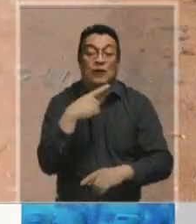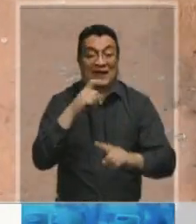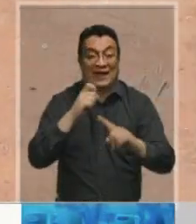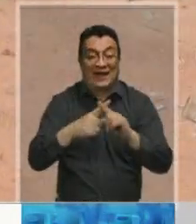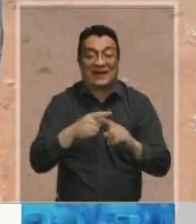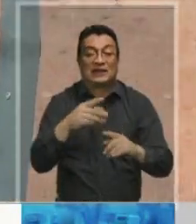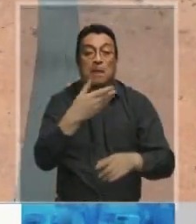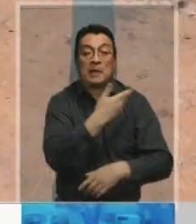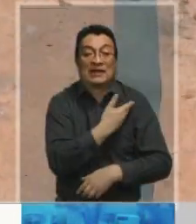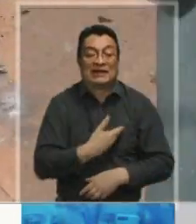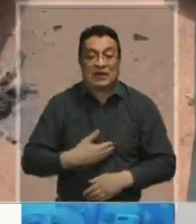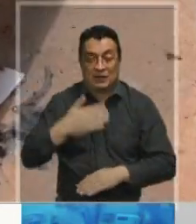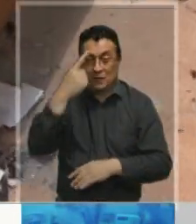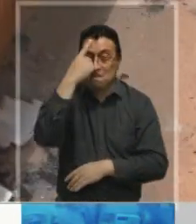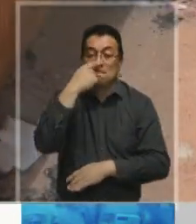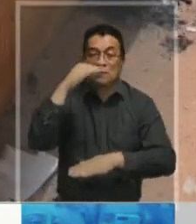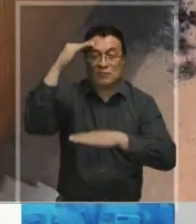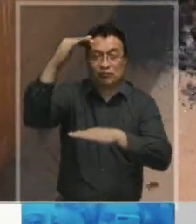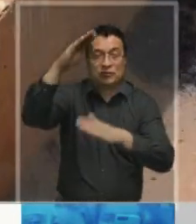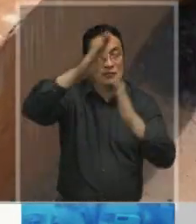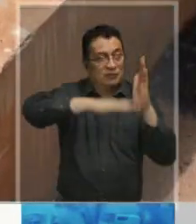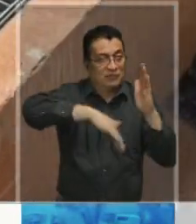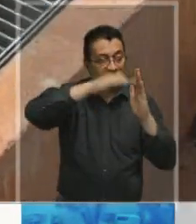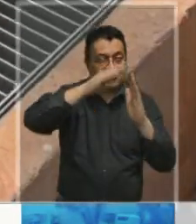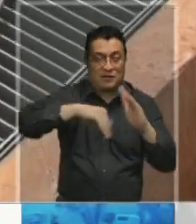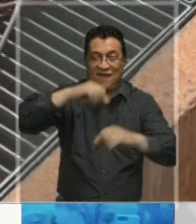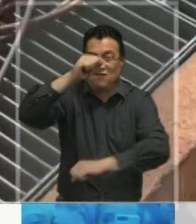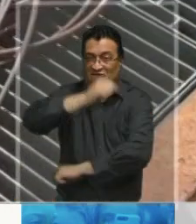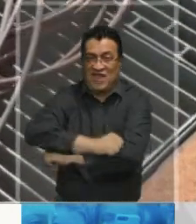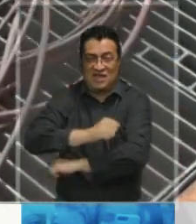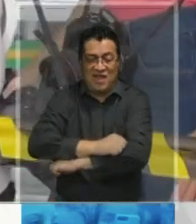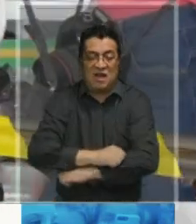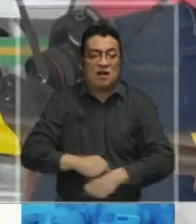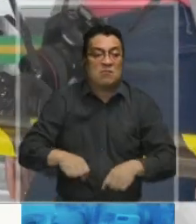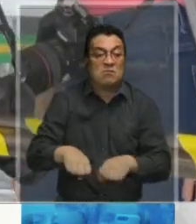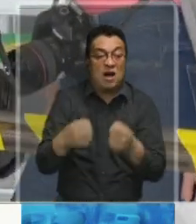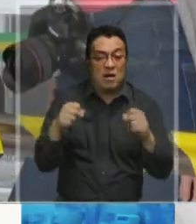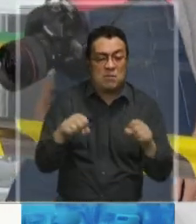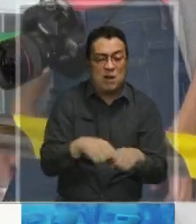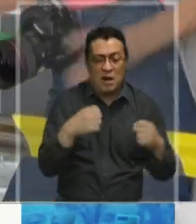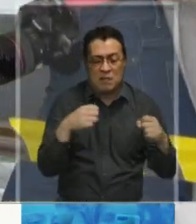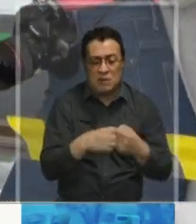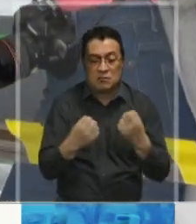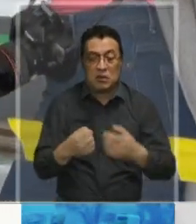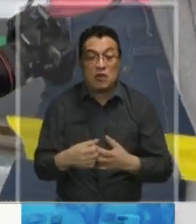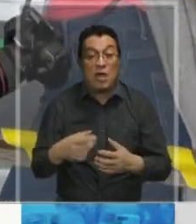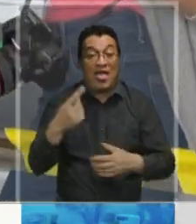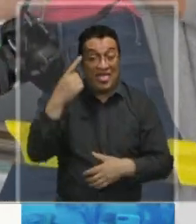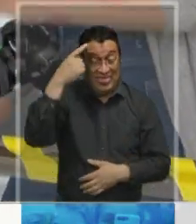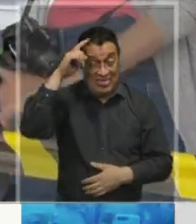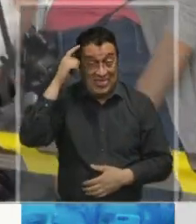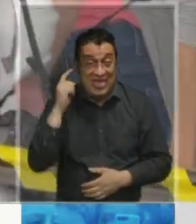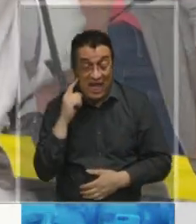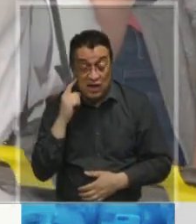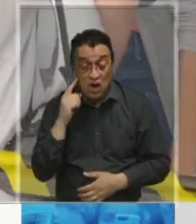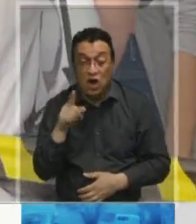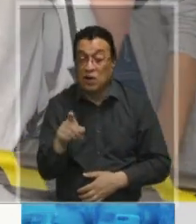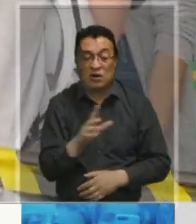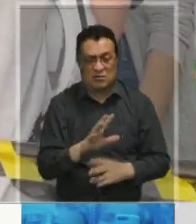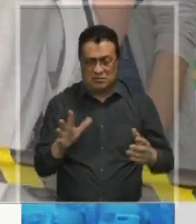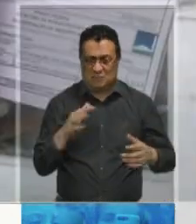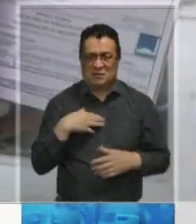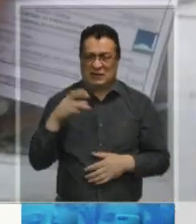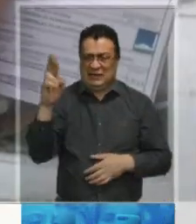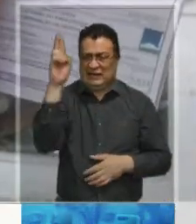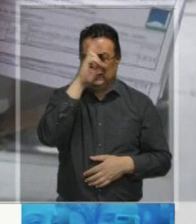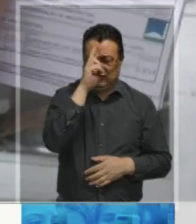República, bustos, esculturas, cuadros, los ventanales, por cierto. La verdad es que hay un daño que no tiene ninguna lógica